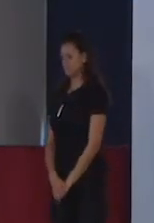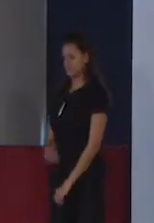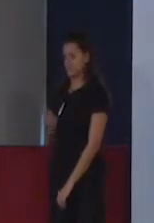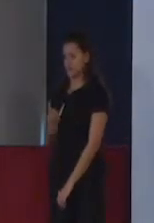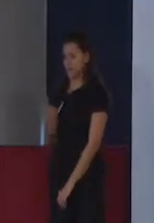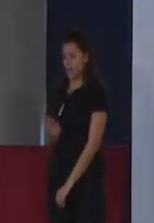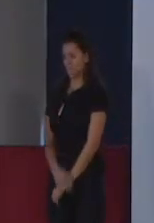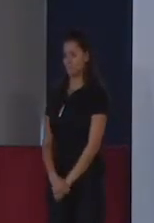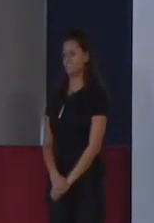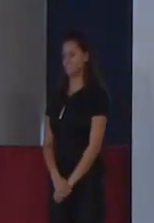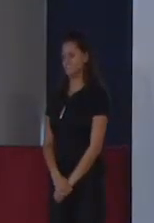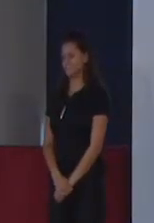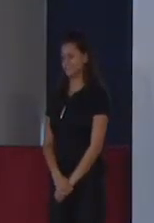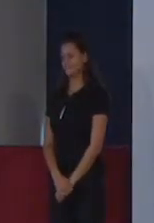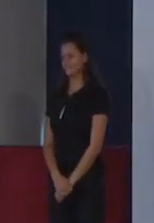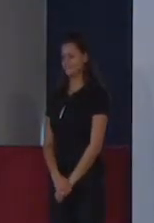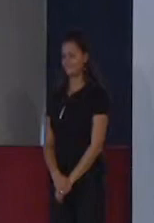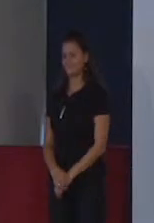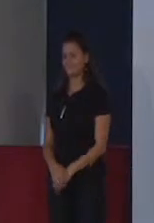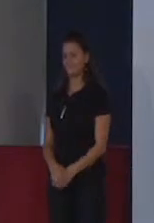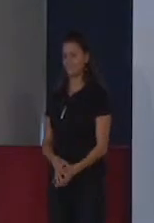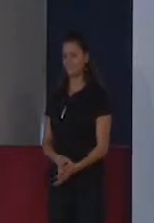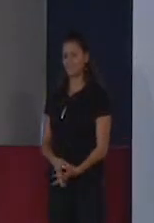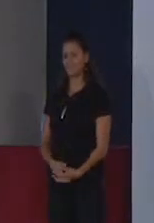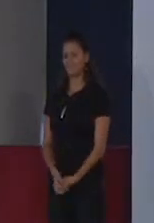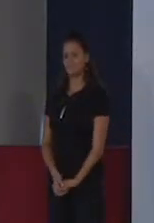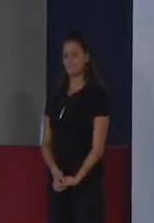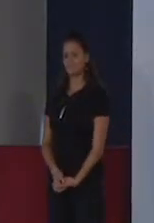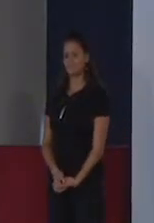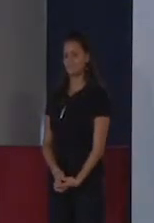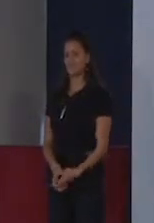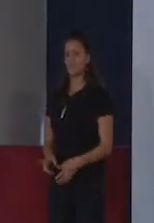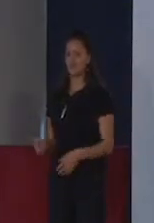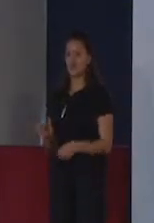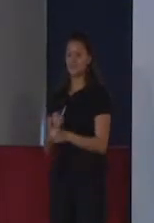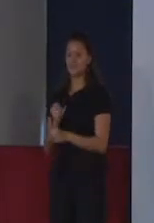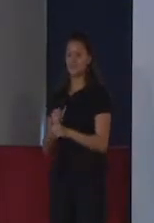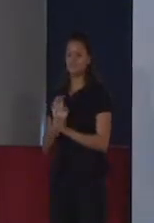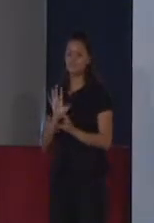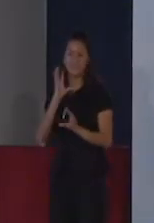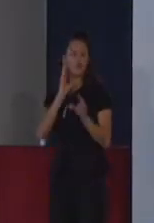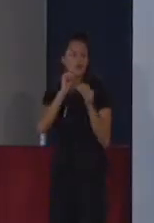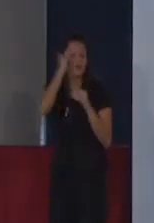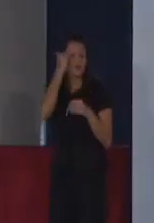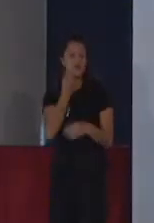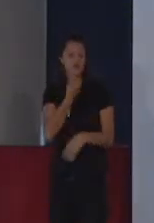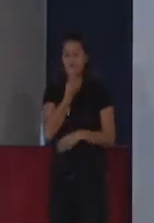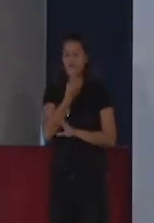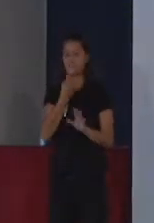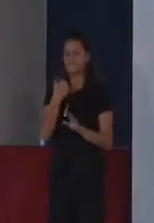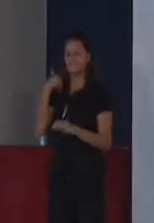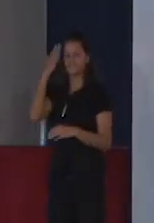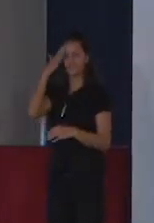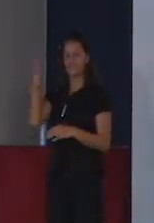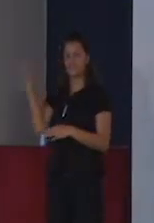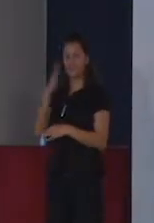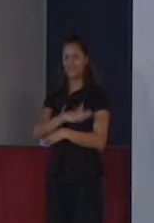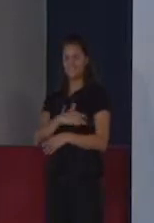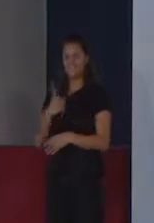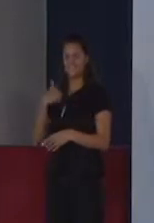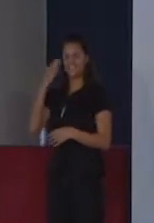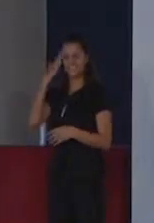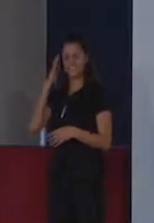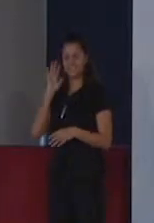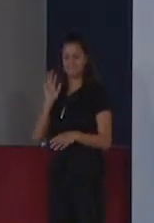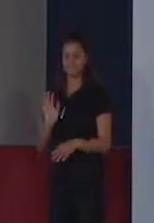Bueno, nuevamente bienvenidos y bienvenidas. Queremos hacer extensivo un saludo el día de hoy a la Mesa